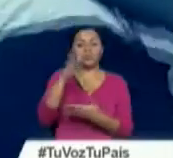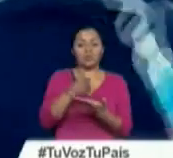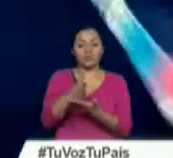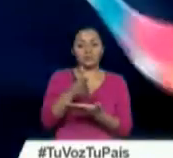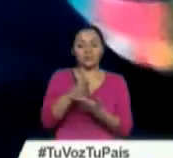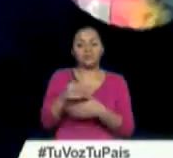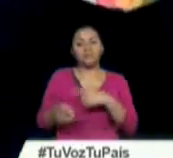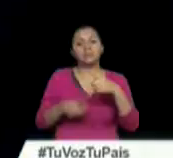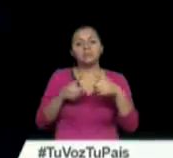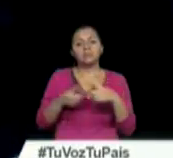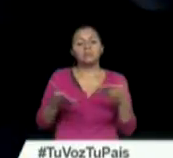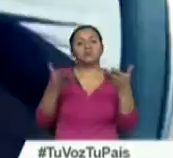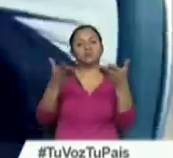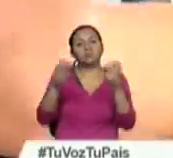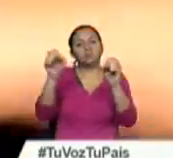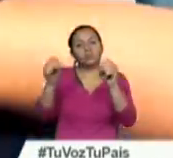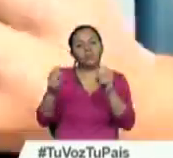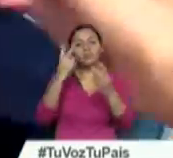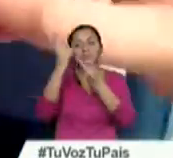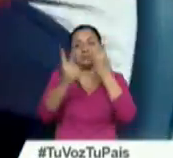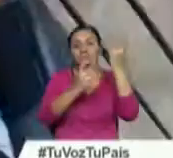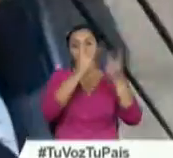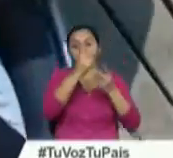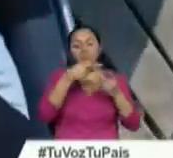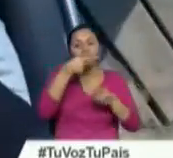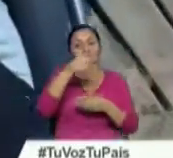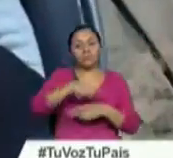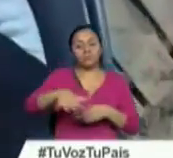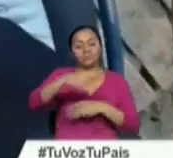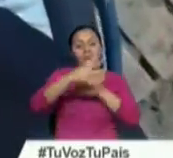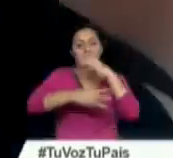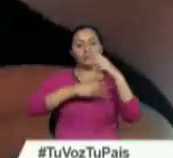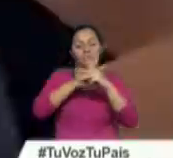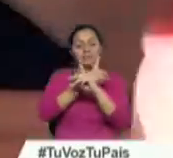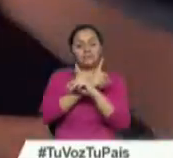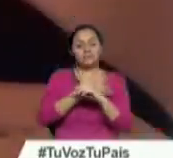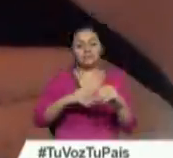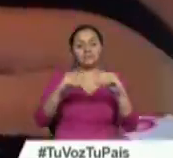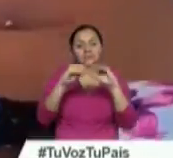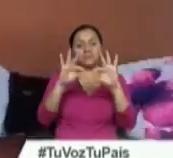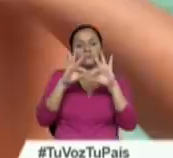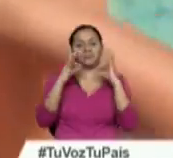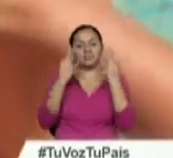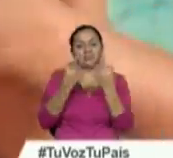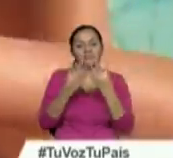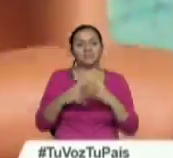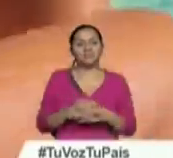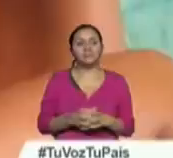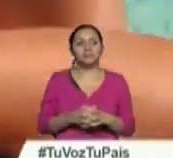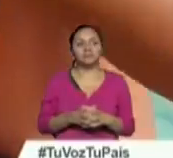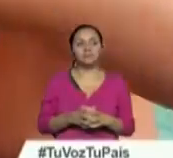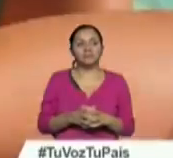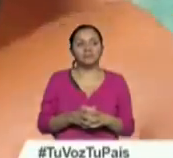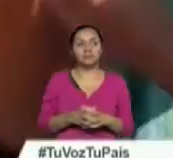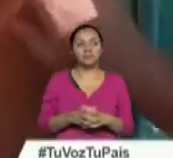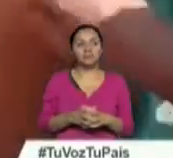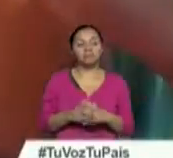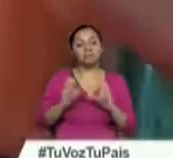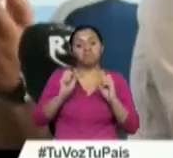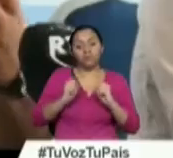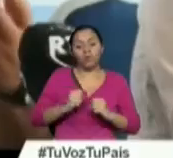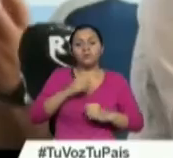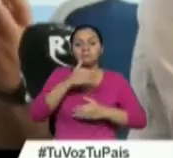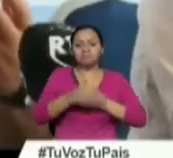y ofrecer destinos turísticos a la población mundial con discapacidad y sus familias. Porque esto va a permitir que